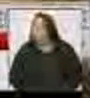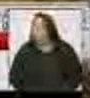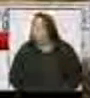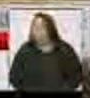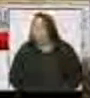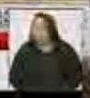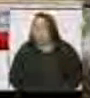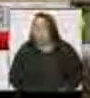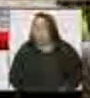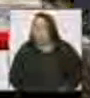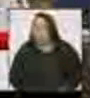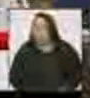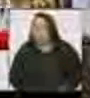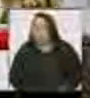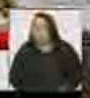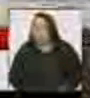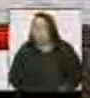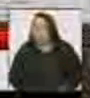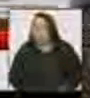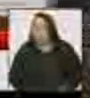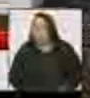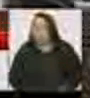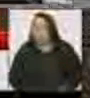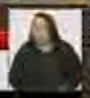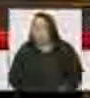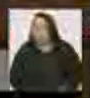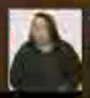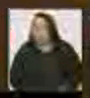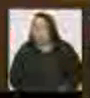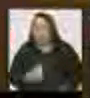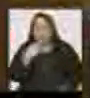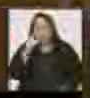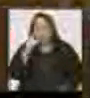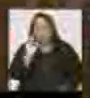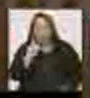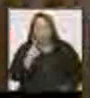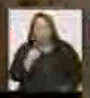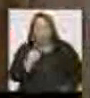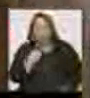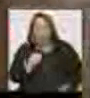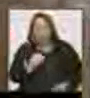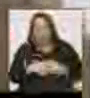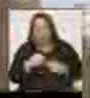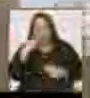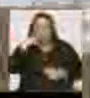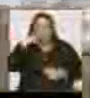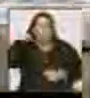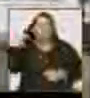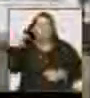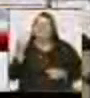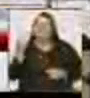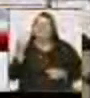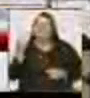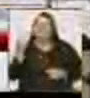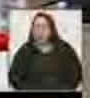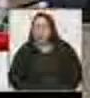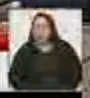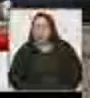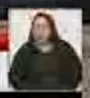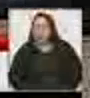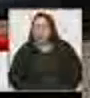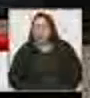Adelante, congresista Torres. Gracias, presidente. Gracias, congresista. Yo también tuve la misma duda ayer, cuando estaba revisando la documentación, pero... Y lo digo